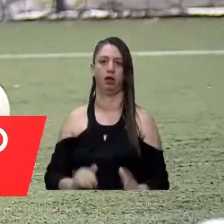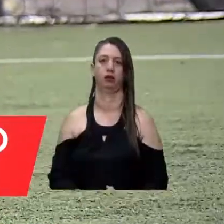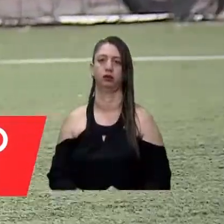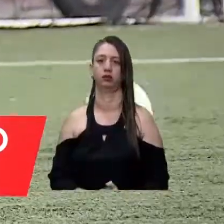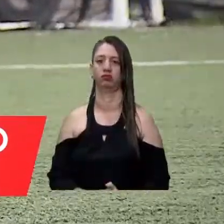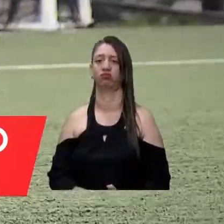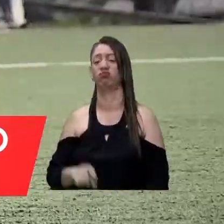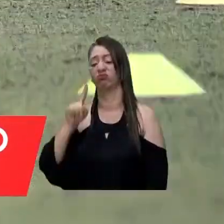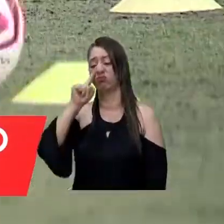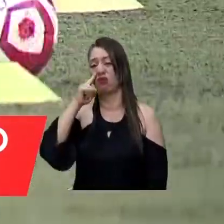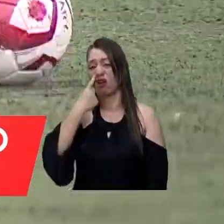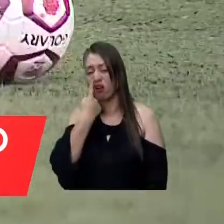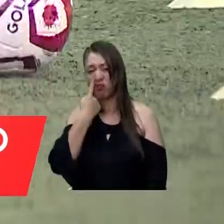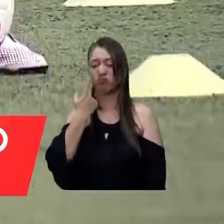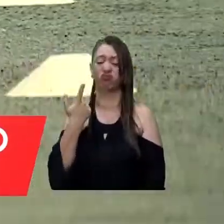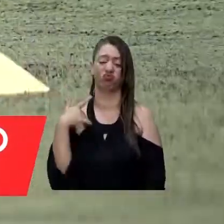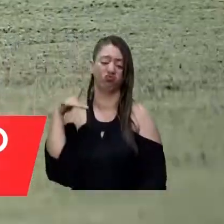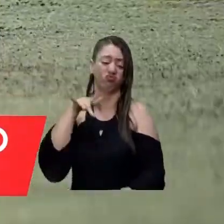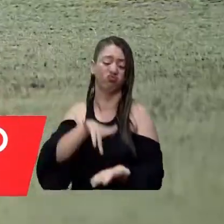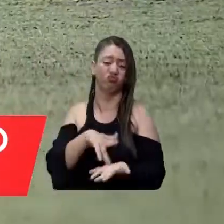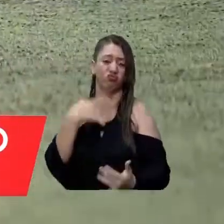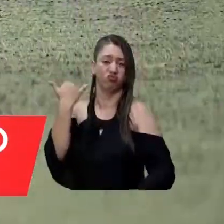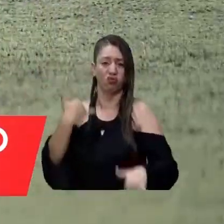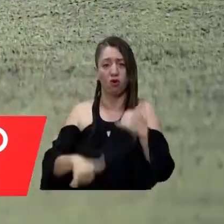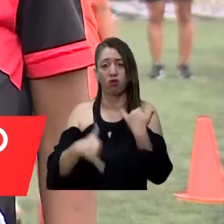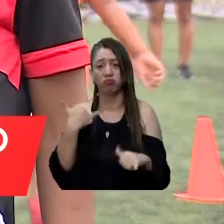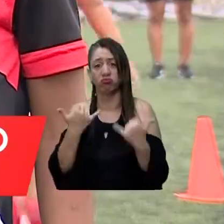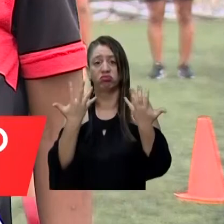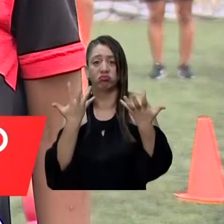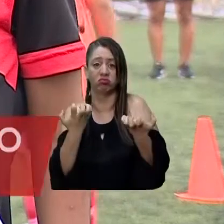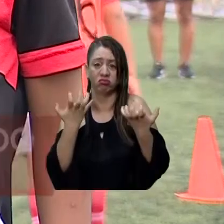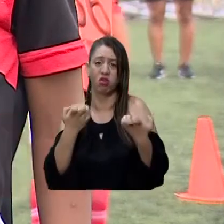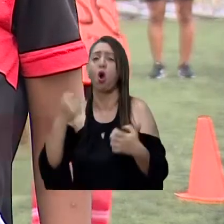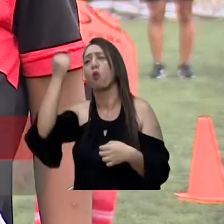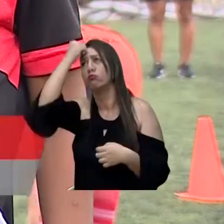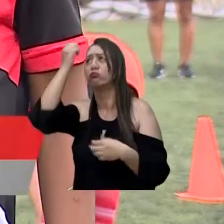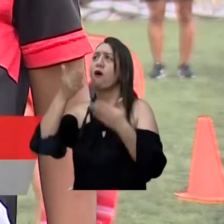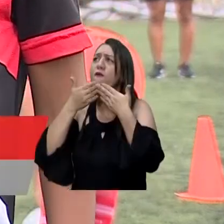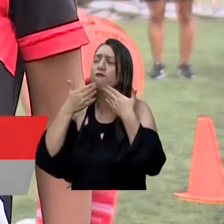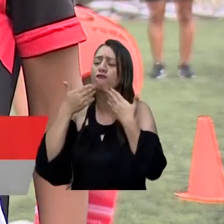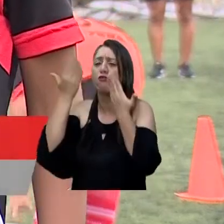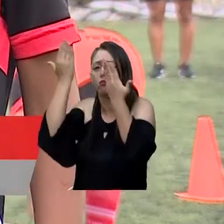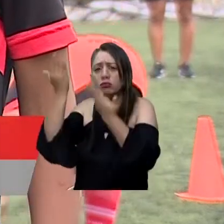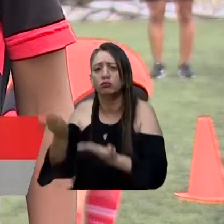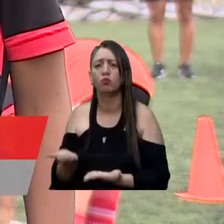Estaba aburrida porque quería venir a jugar. Los profes son muy amables